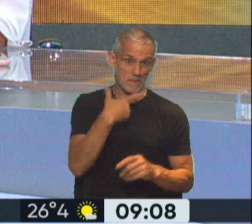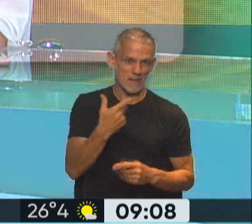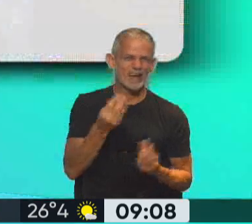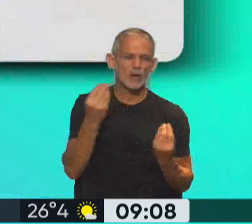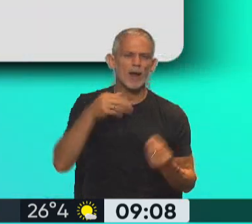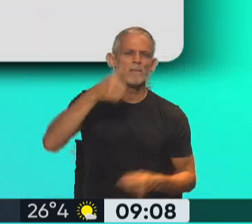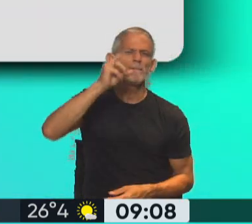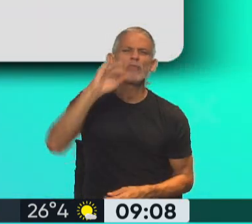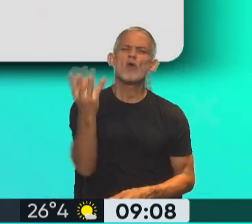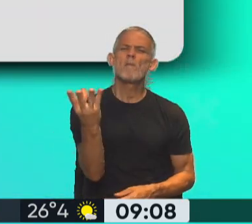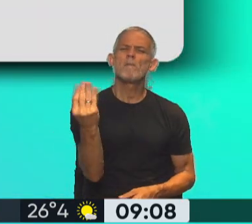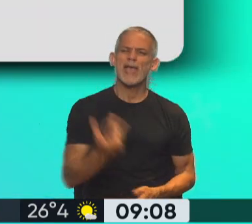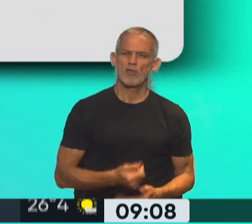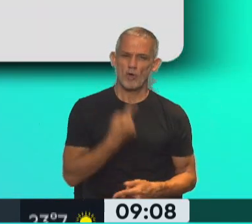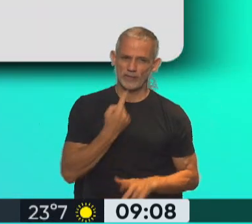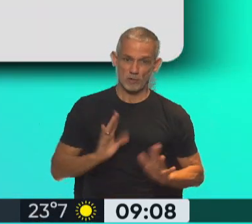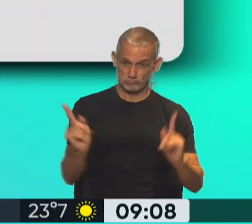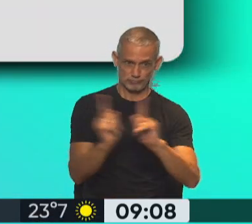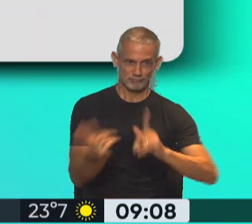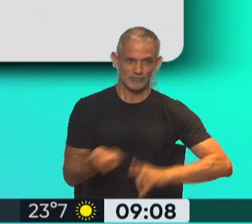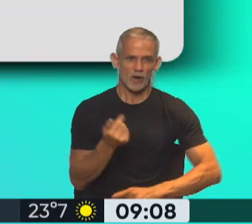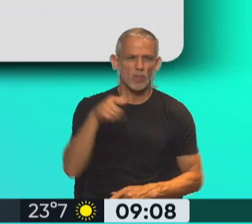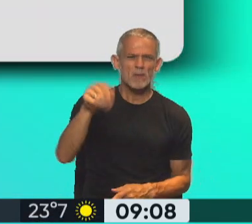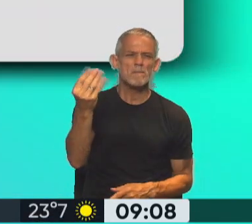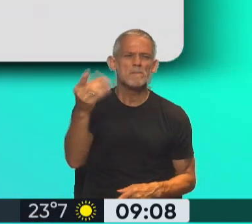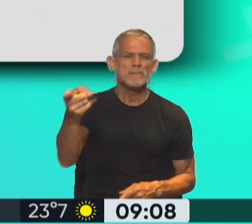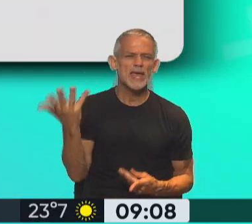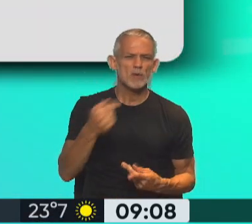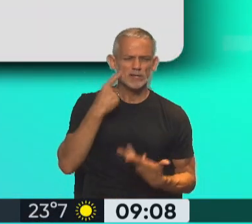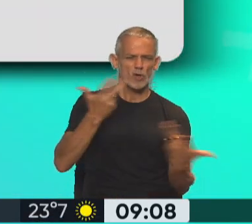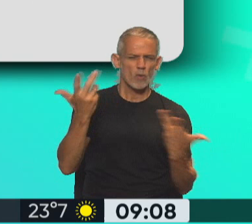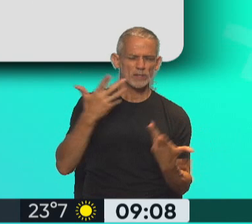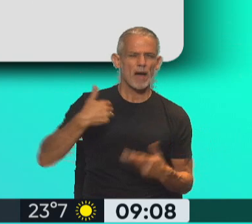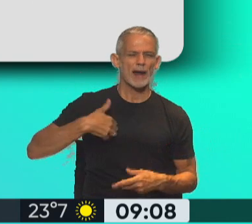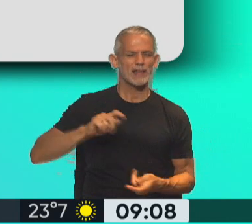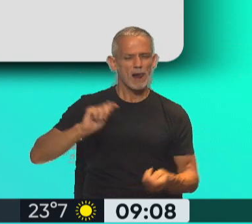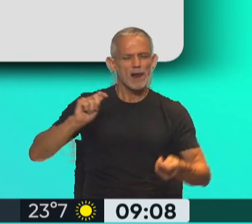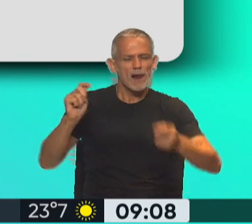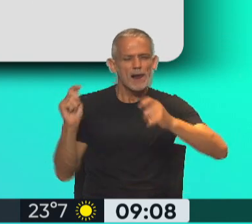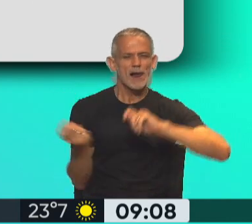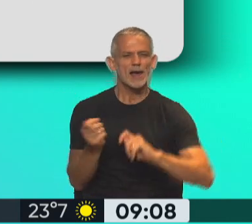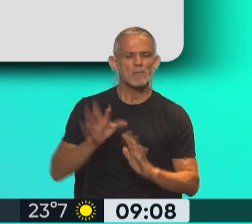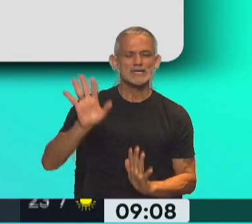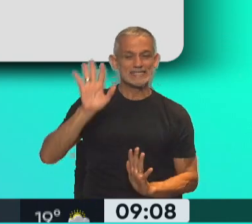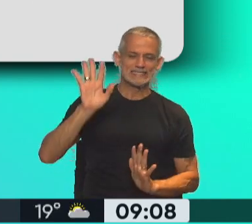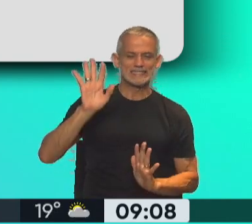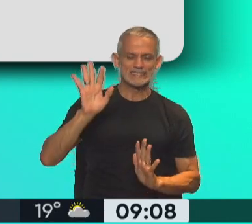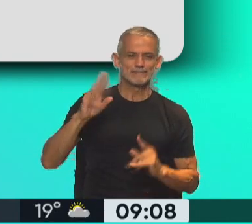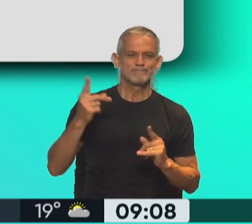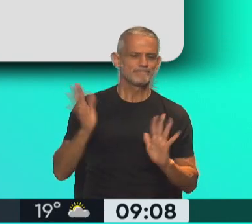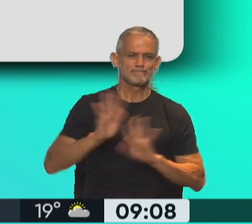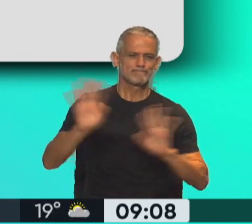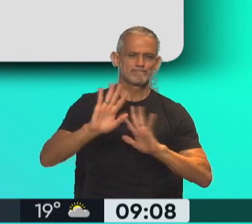maduro tuvo miedo eso es lo que escribió maduro tuvo miedo se dio cuenta de que algo está cambiando en la Argentina y capitalizó políticamente